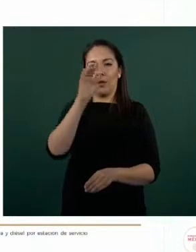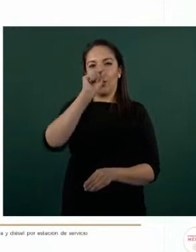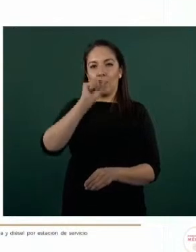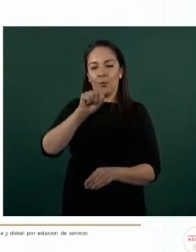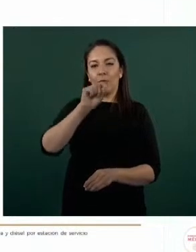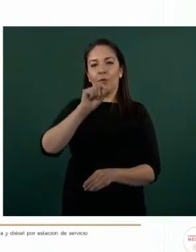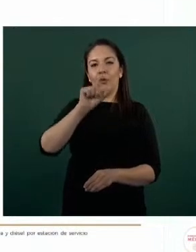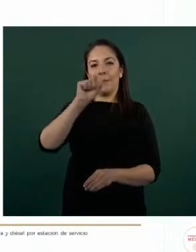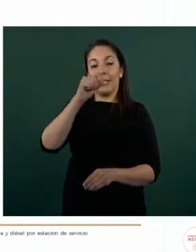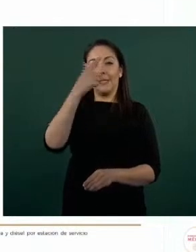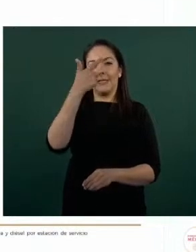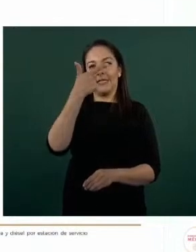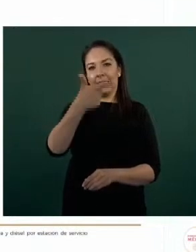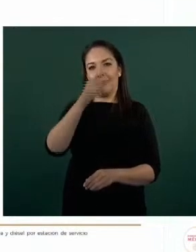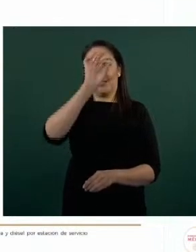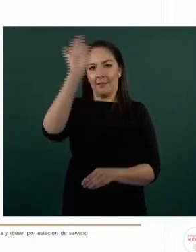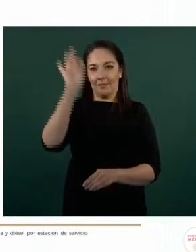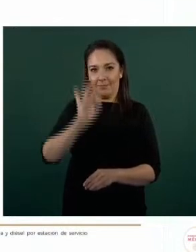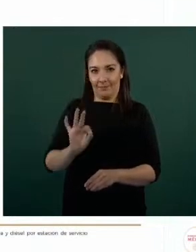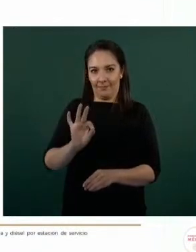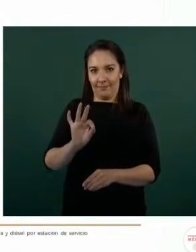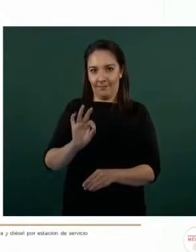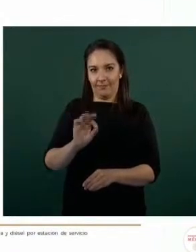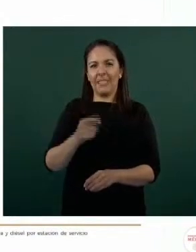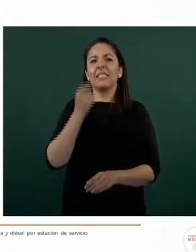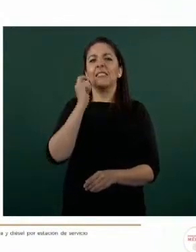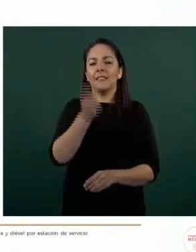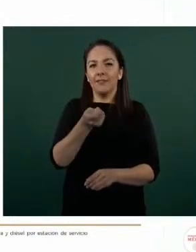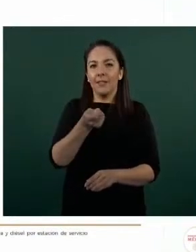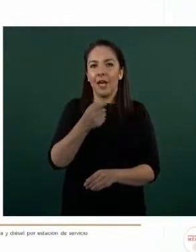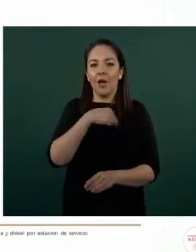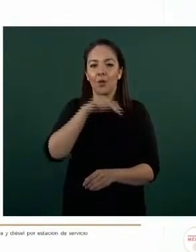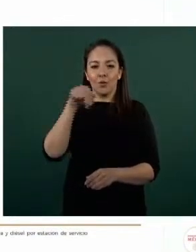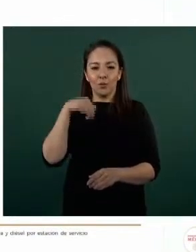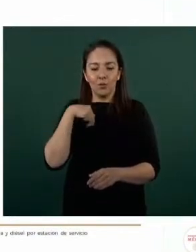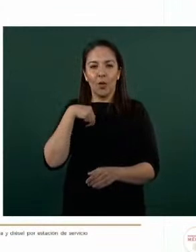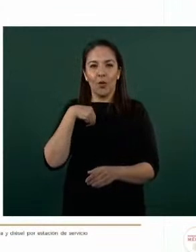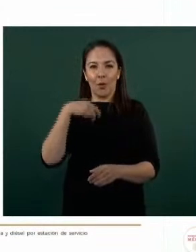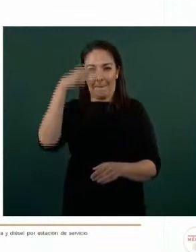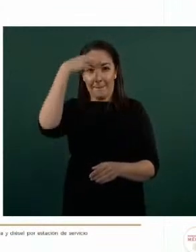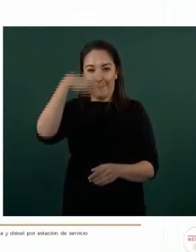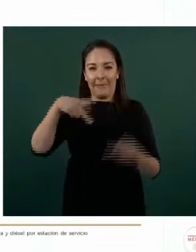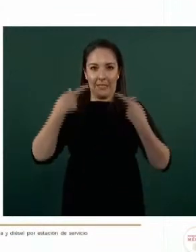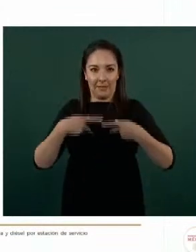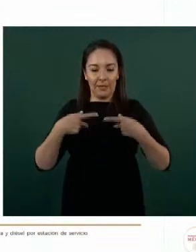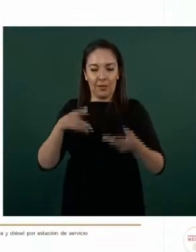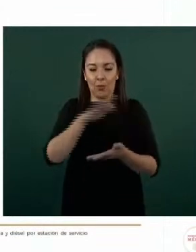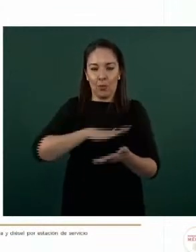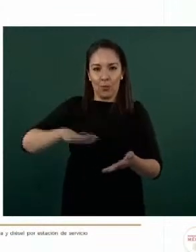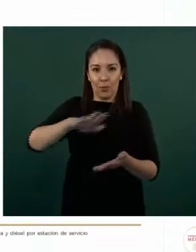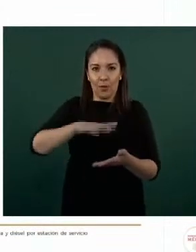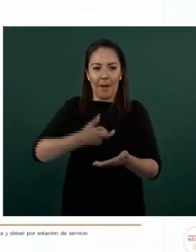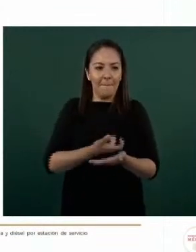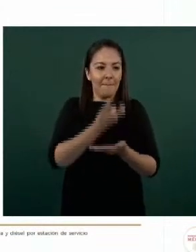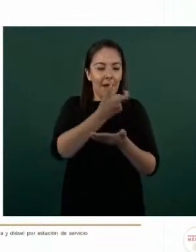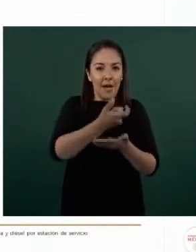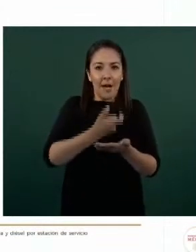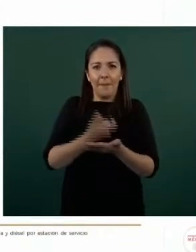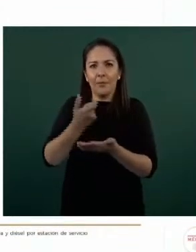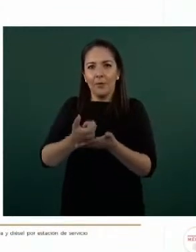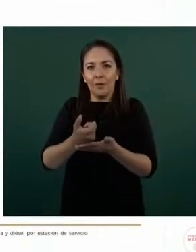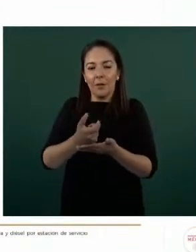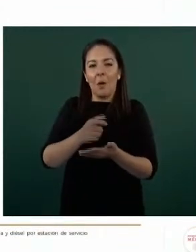54.27%. Esto quiere decir que estamos pagando las mexicanas y los mexicanos que consumimos gasolina regular solamente